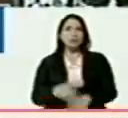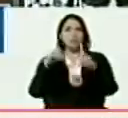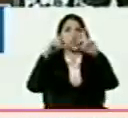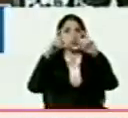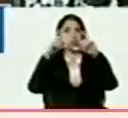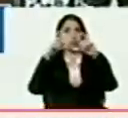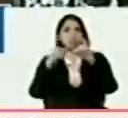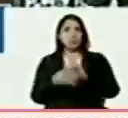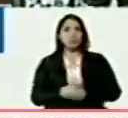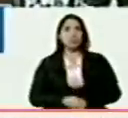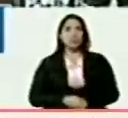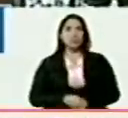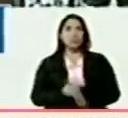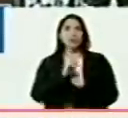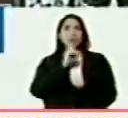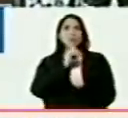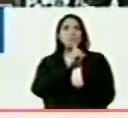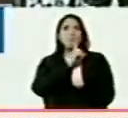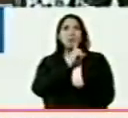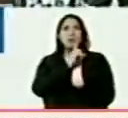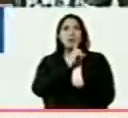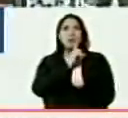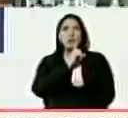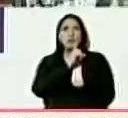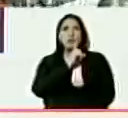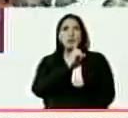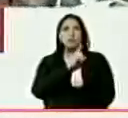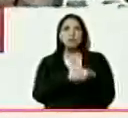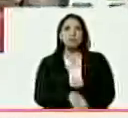Fotógrafa. ¿Cómo es que se llama?